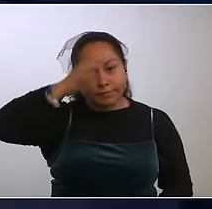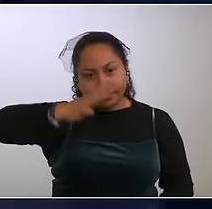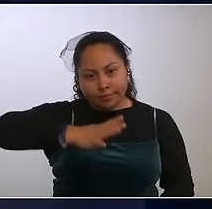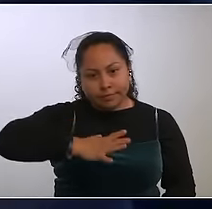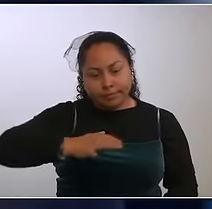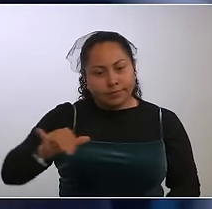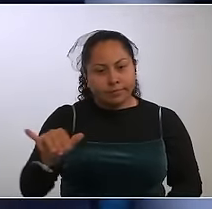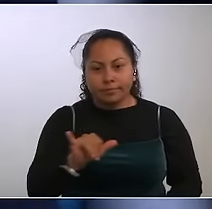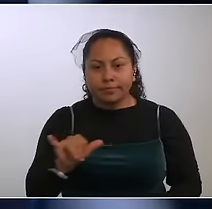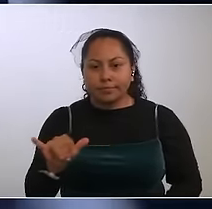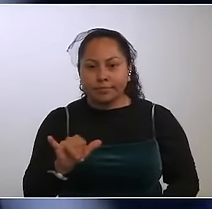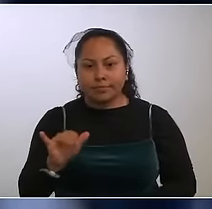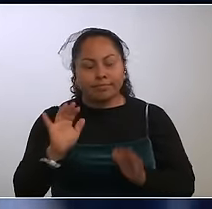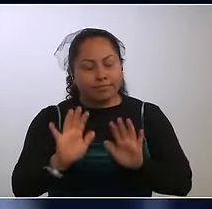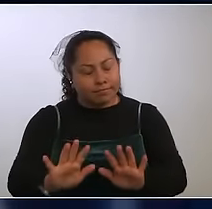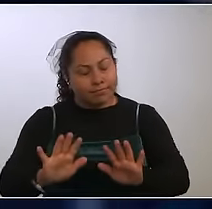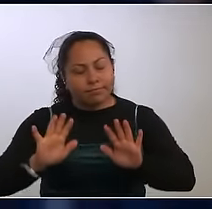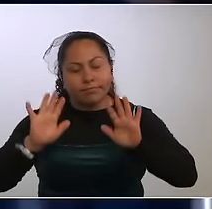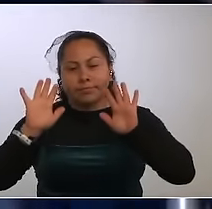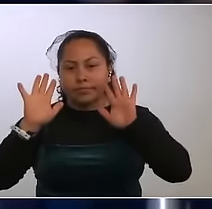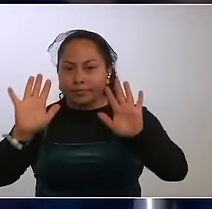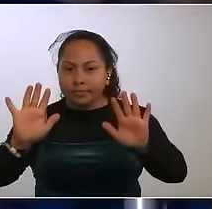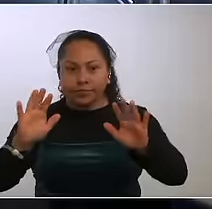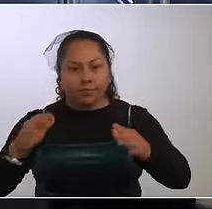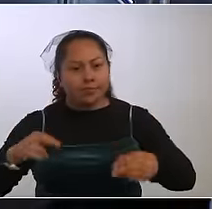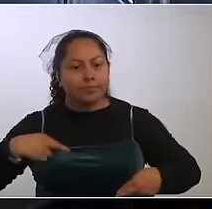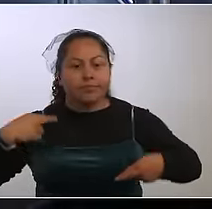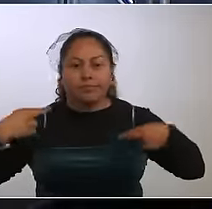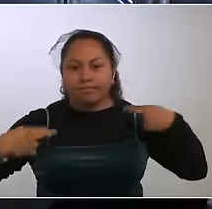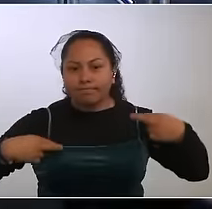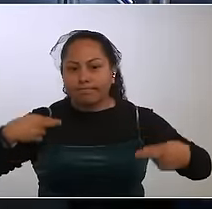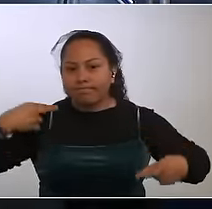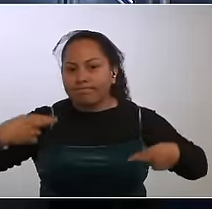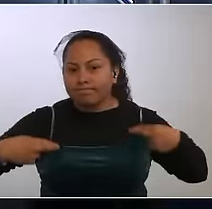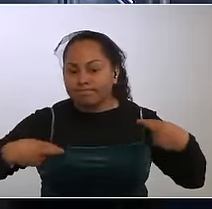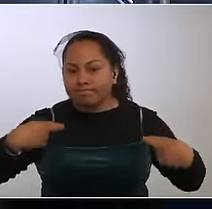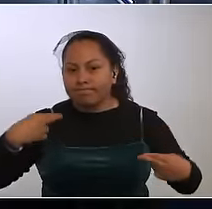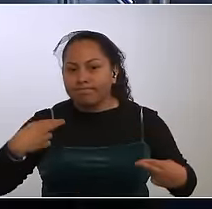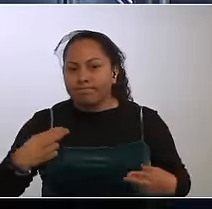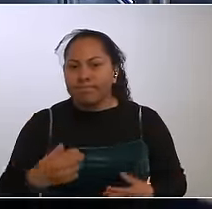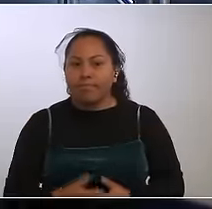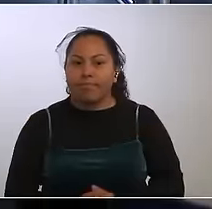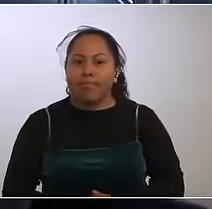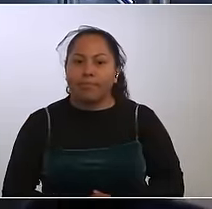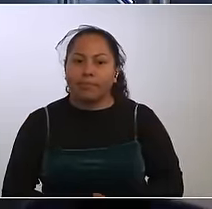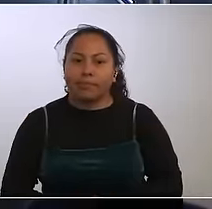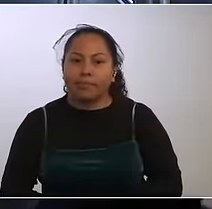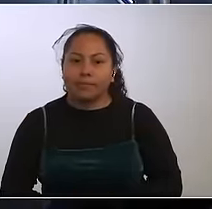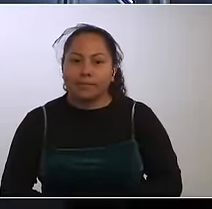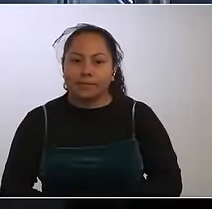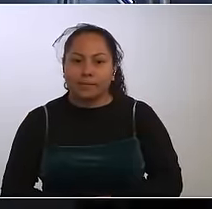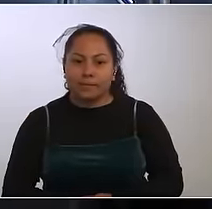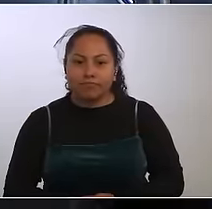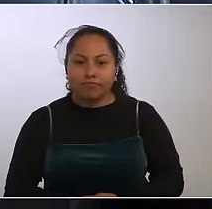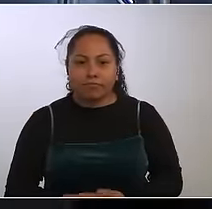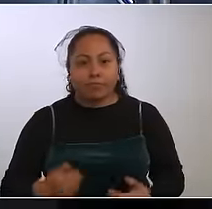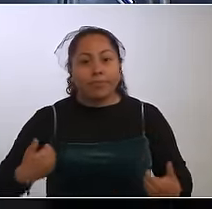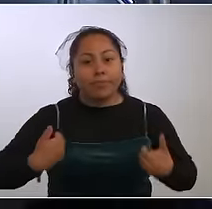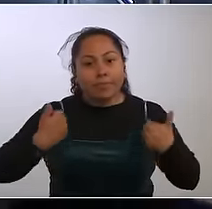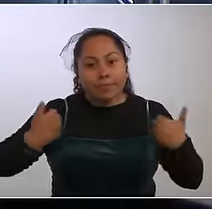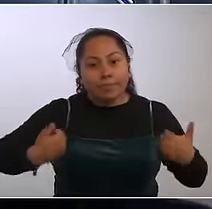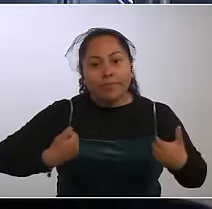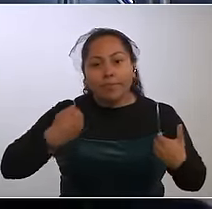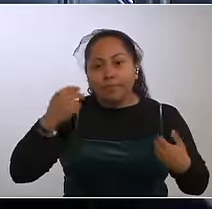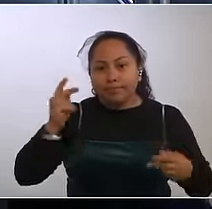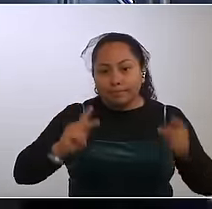the greatest revival the Apostolic Assembly has ever seen. And the young people are right in the center of this